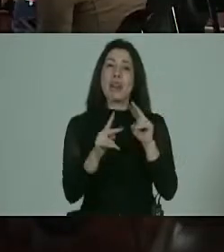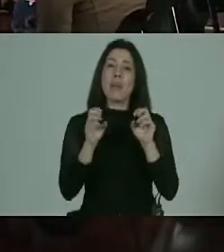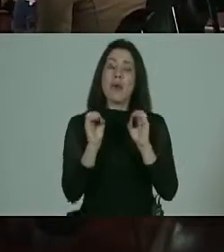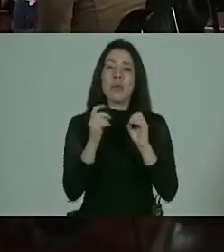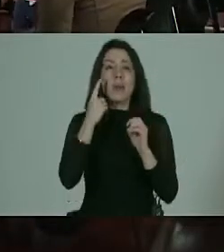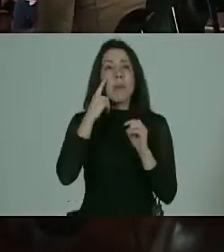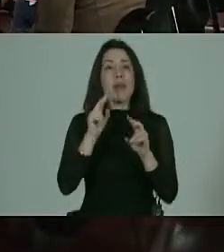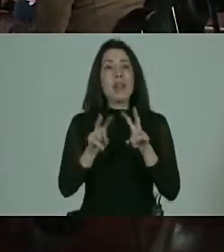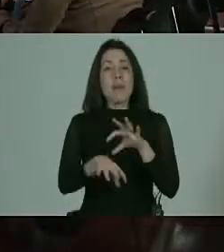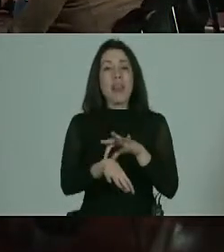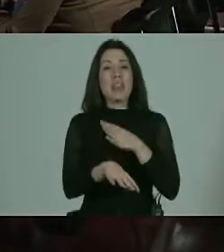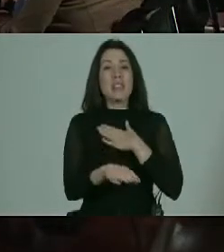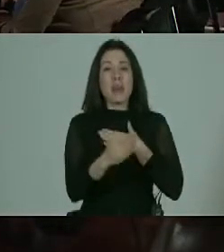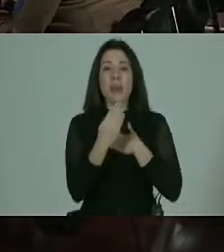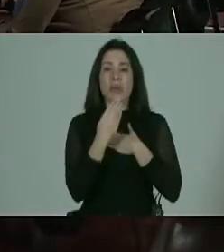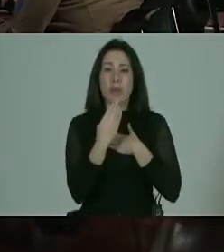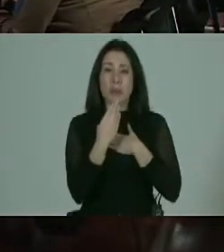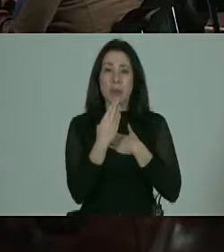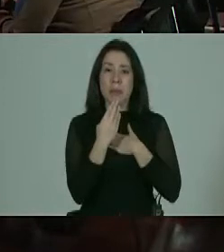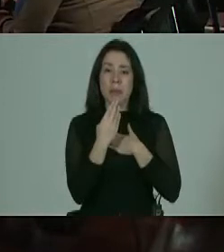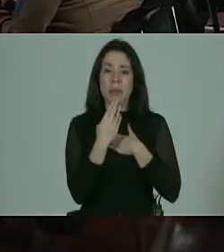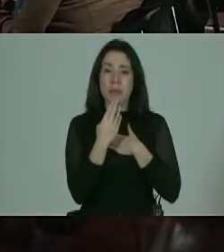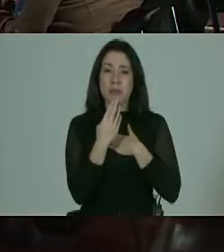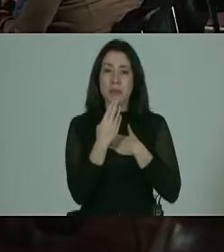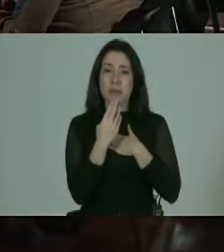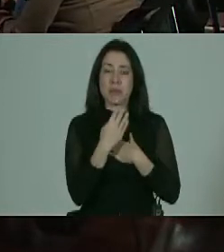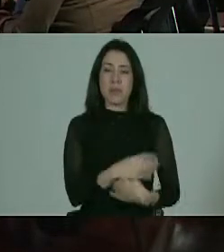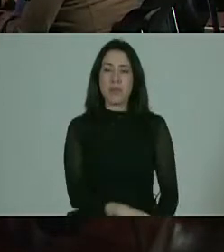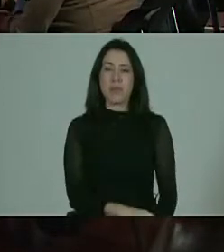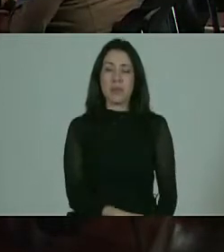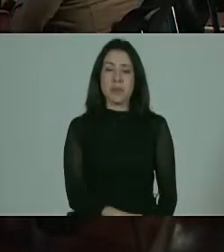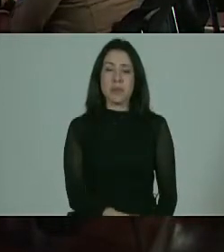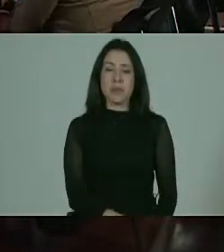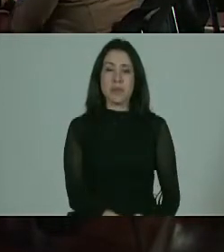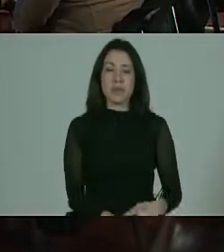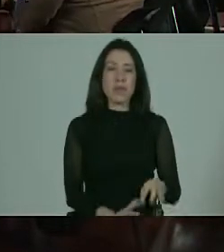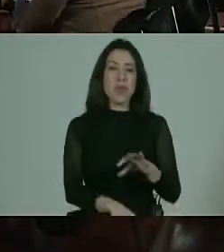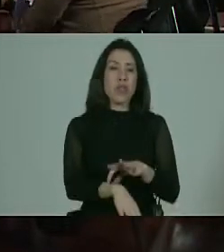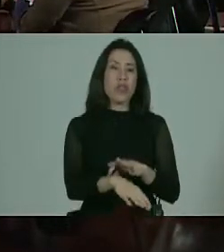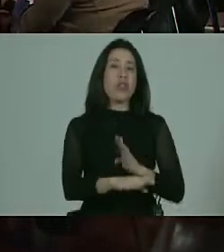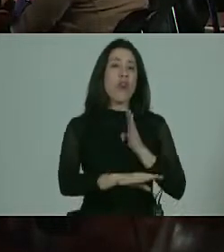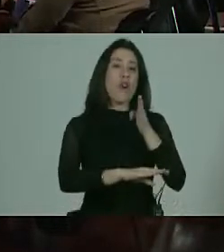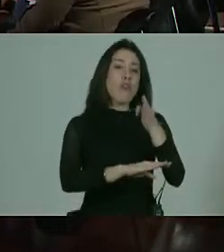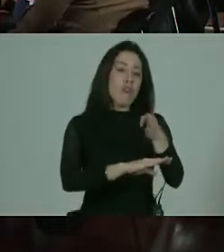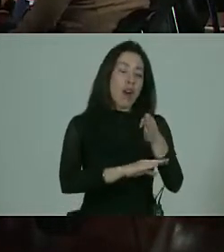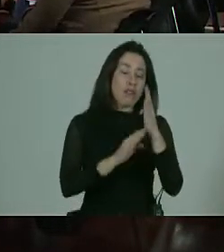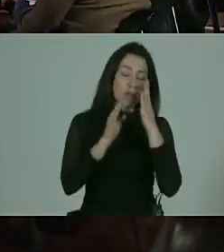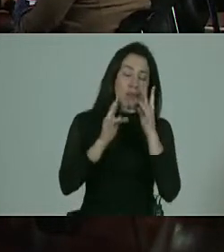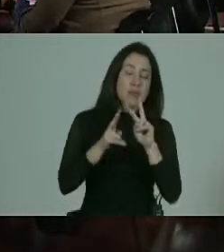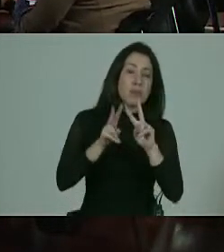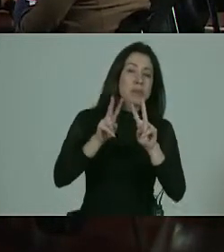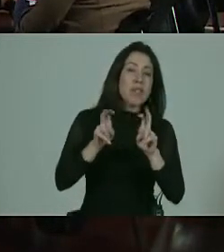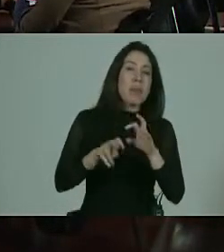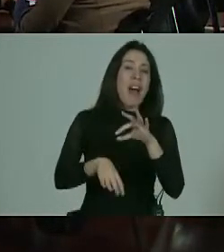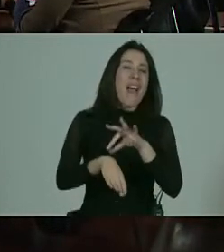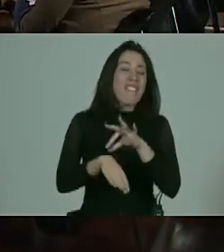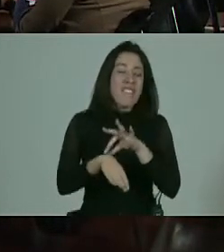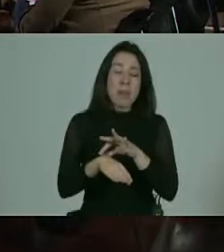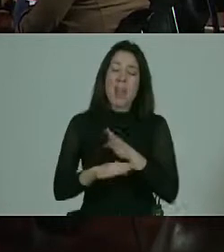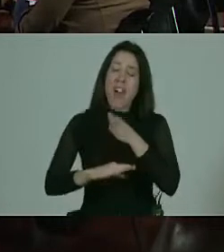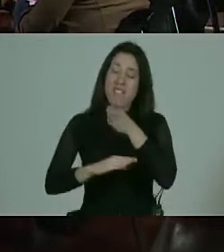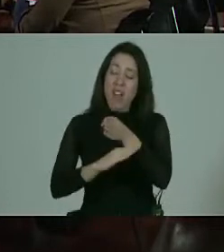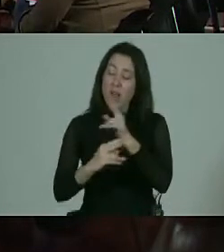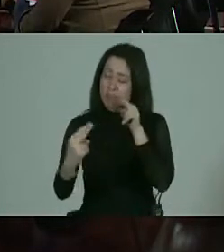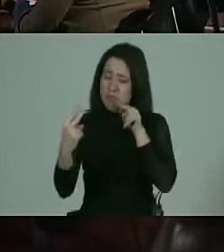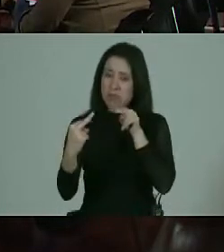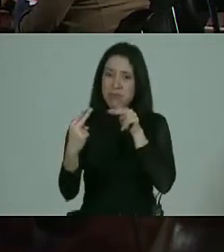pero en el ámbito de salud también como planteaban delante el doctor muchas veces no va lo atiende de las deficiencias que se llora enfermedad